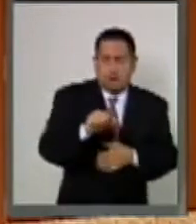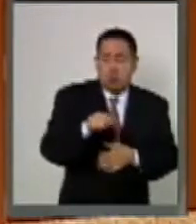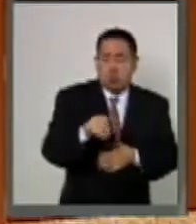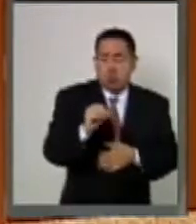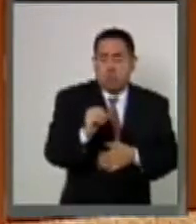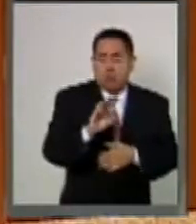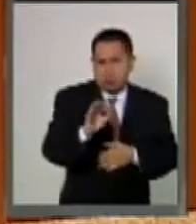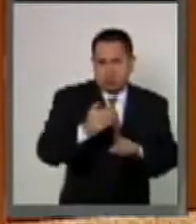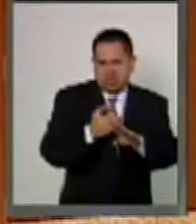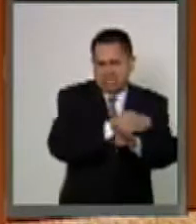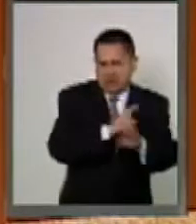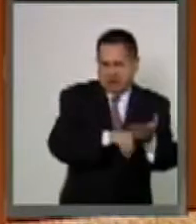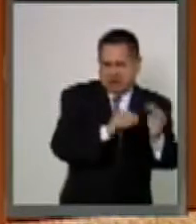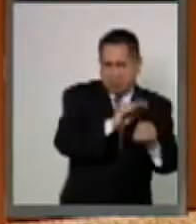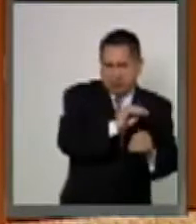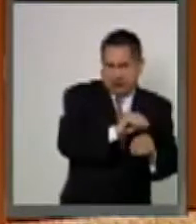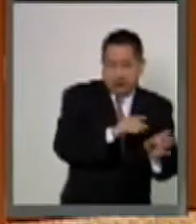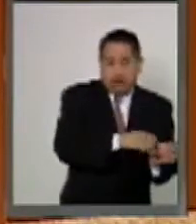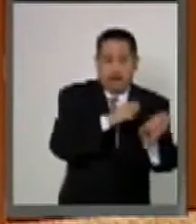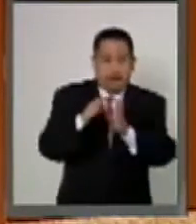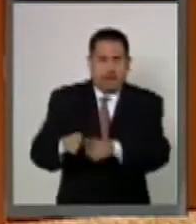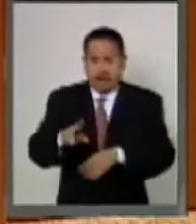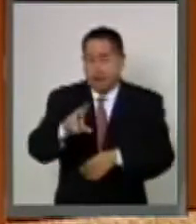26.9% en 1999 a